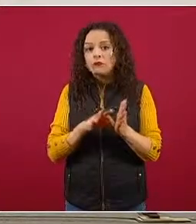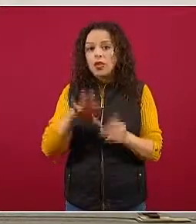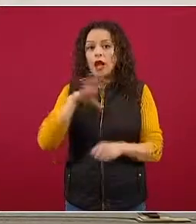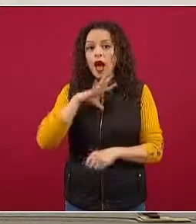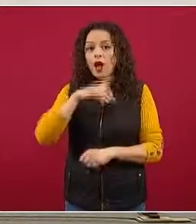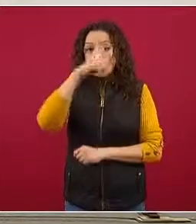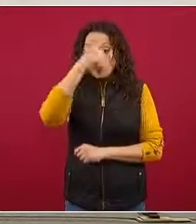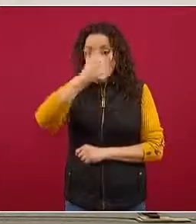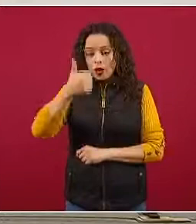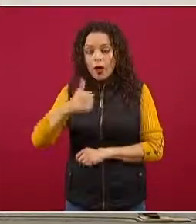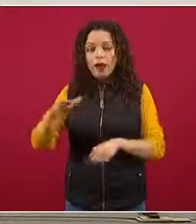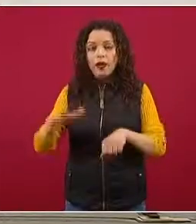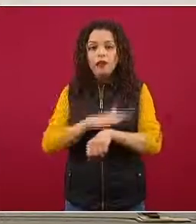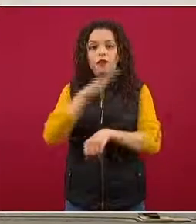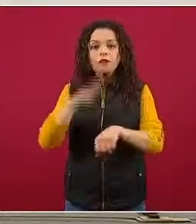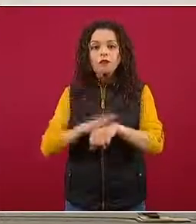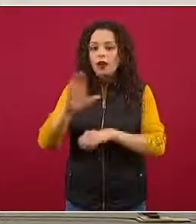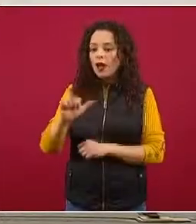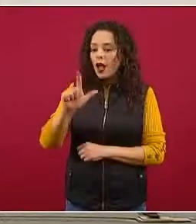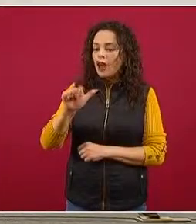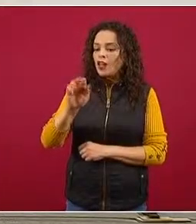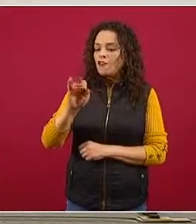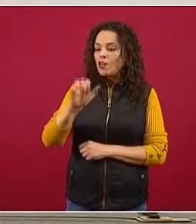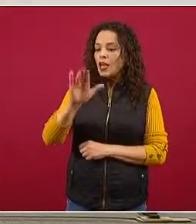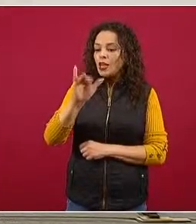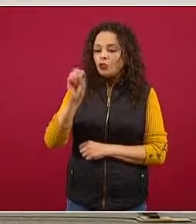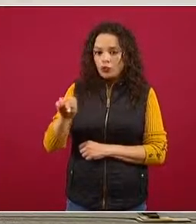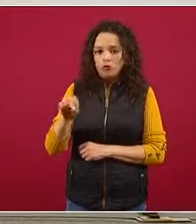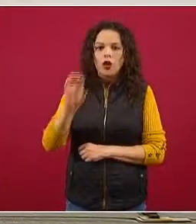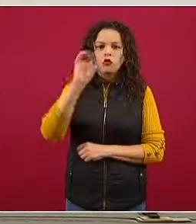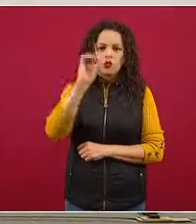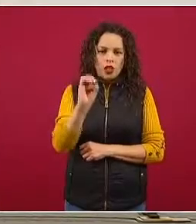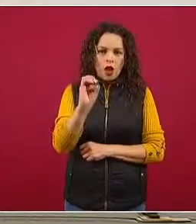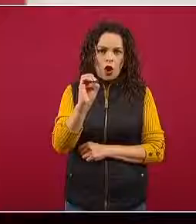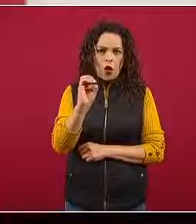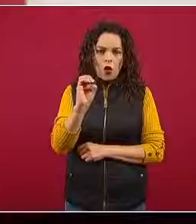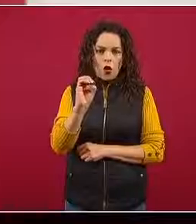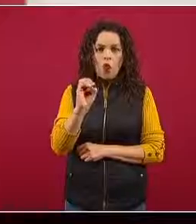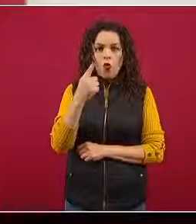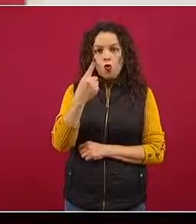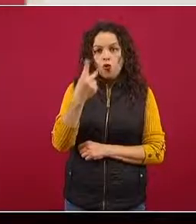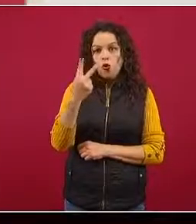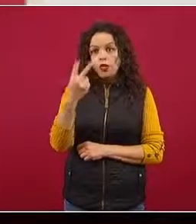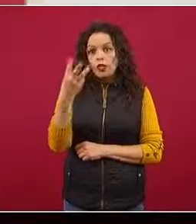calificación cada uno de ellos. 0 puntos, 1, 2, 3 o 4.